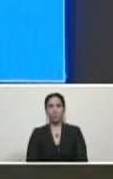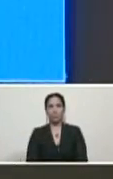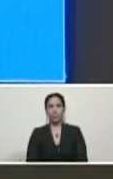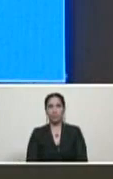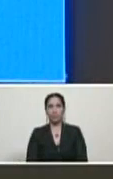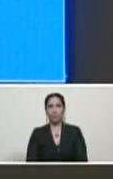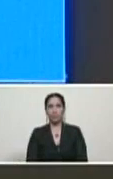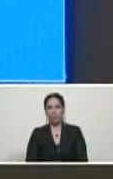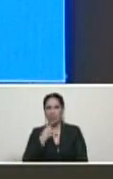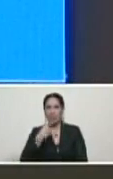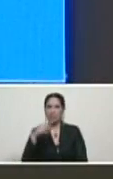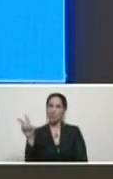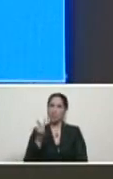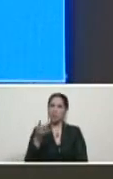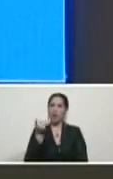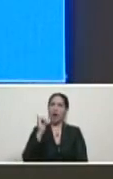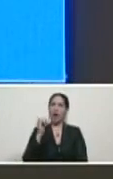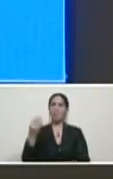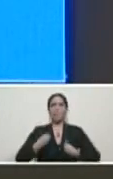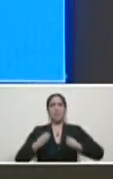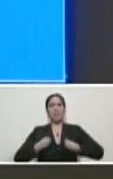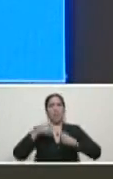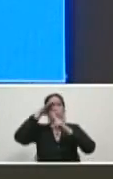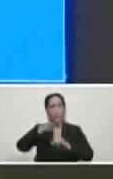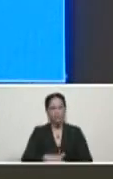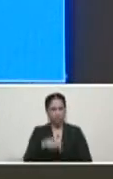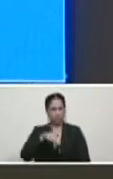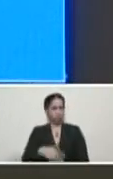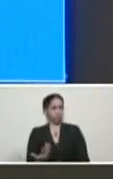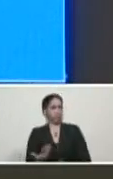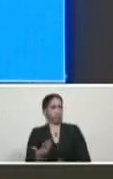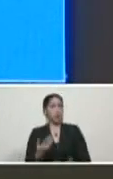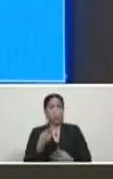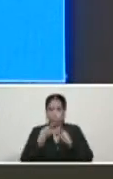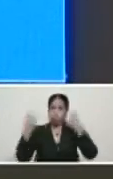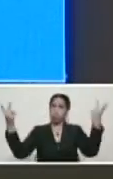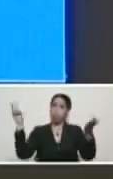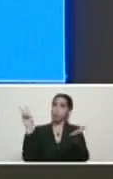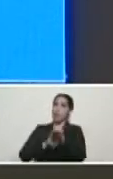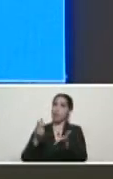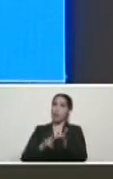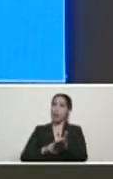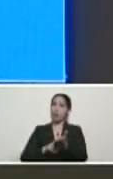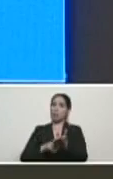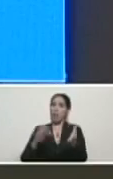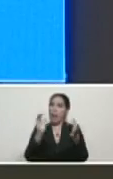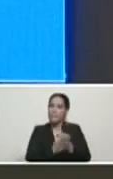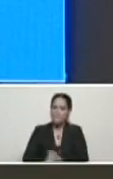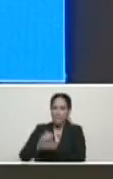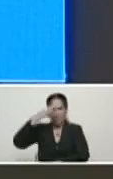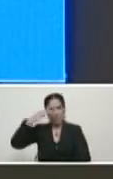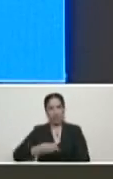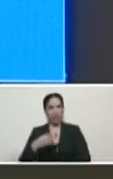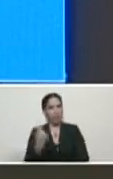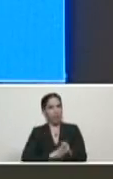Venezuela vive en una dictadura. Yo les digo la verdad. Compañeros militares, hermanos militares,